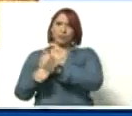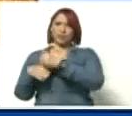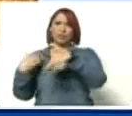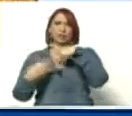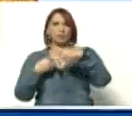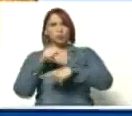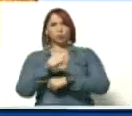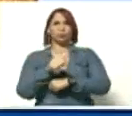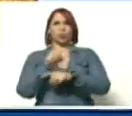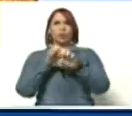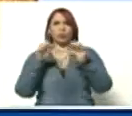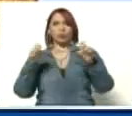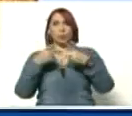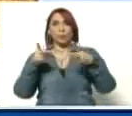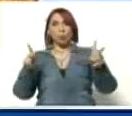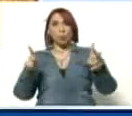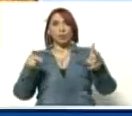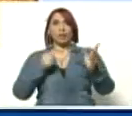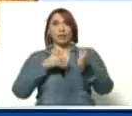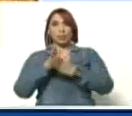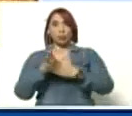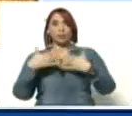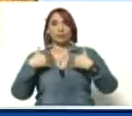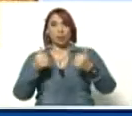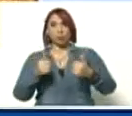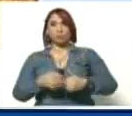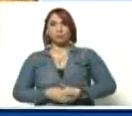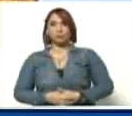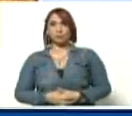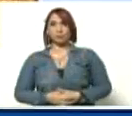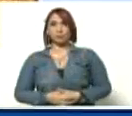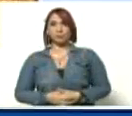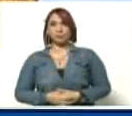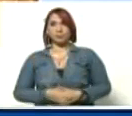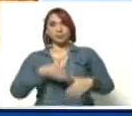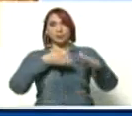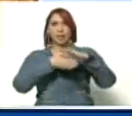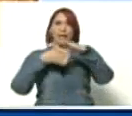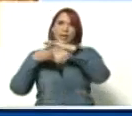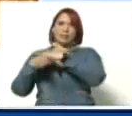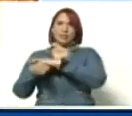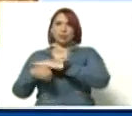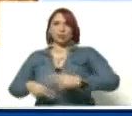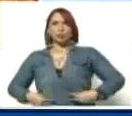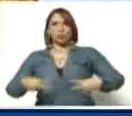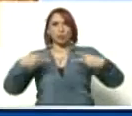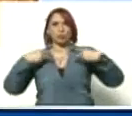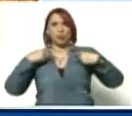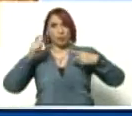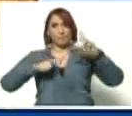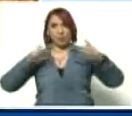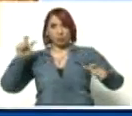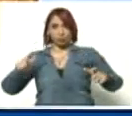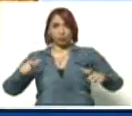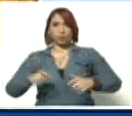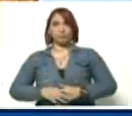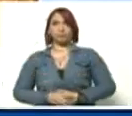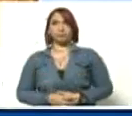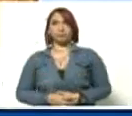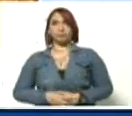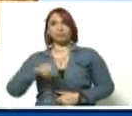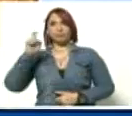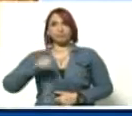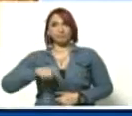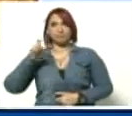educación pública gratuita, en salud pública gratuita, lo que es el acceso del ser humano, del ciudadano, bueno, a sus